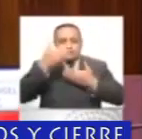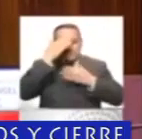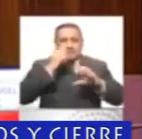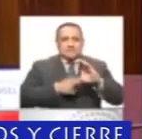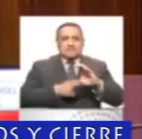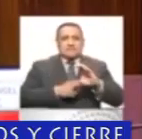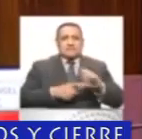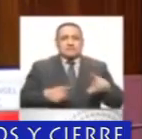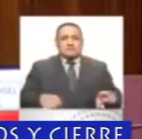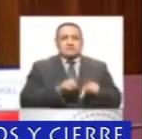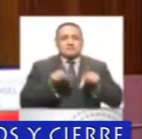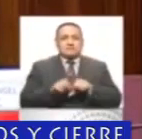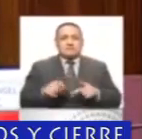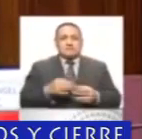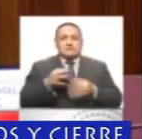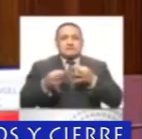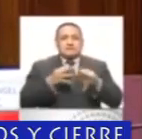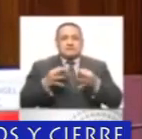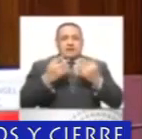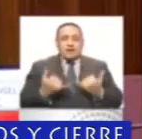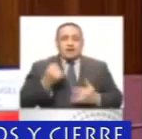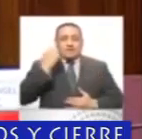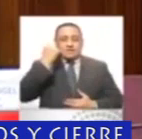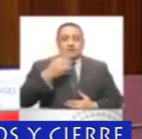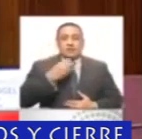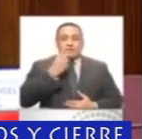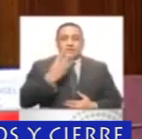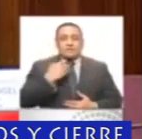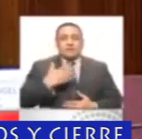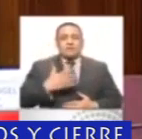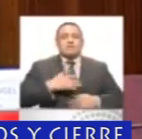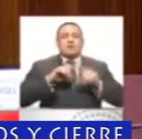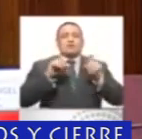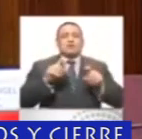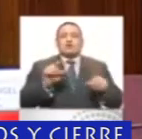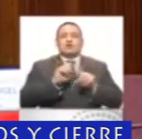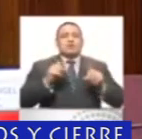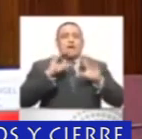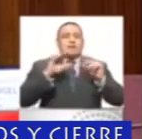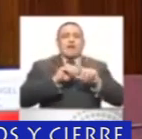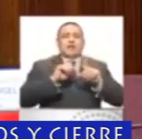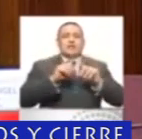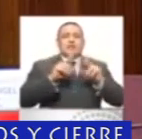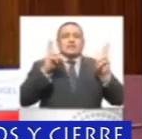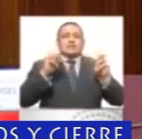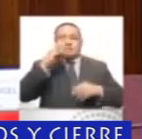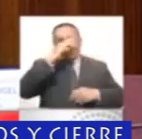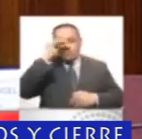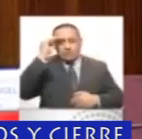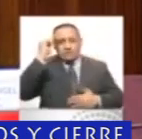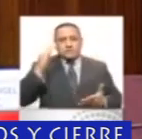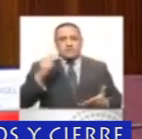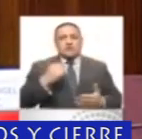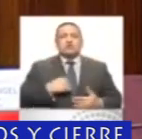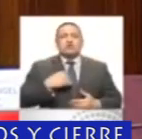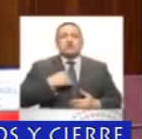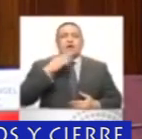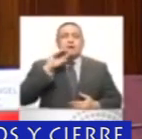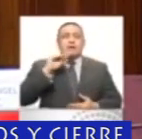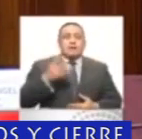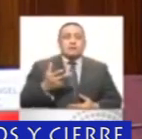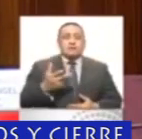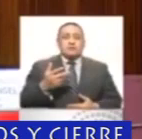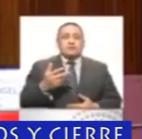senderistas, a que no haya entendido bien mi pregunta. Yo jamás hice referencia al señor Montesinos. Lo que